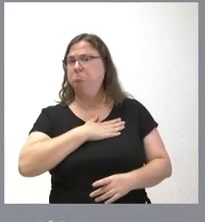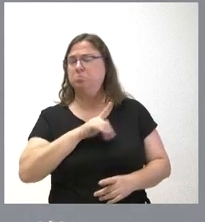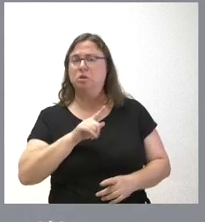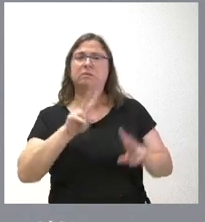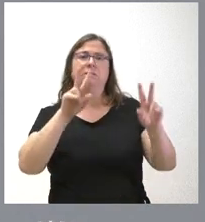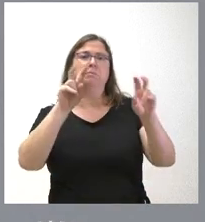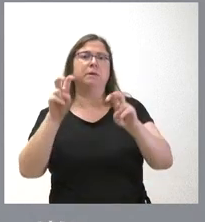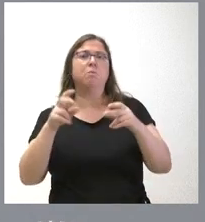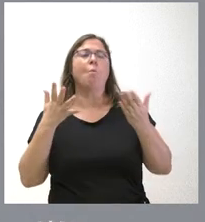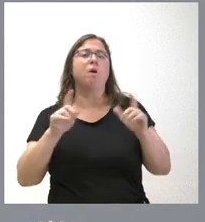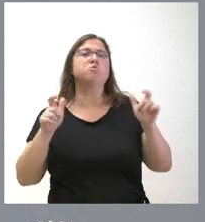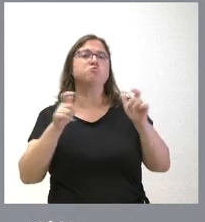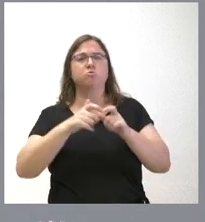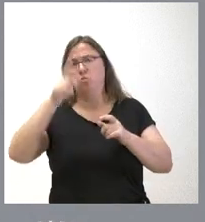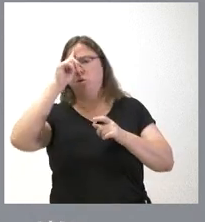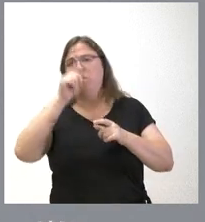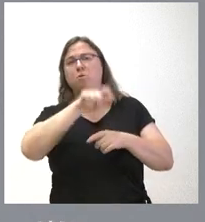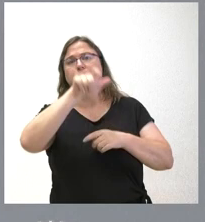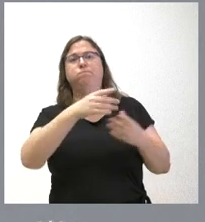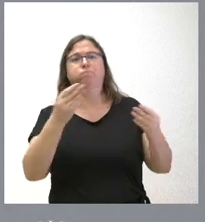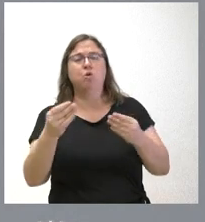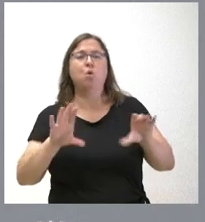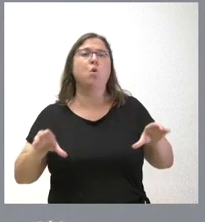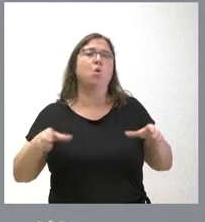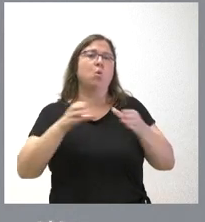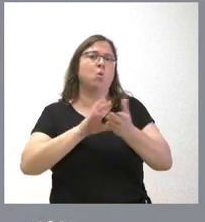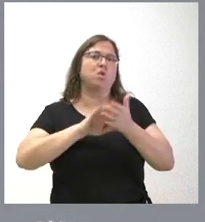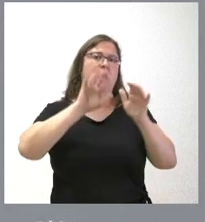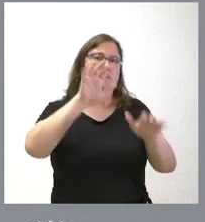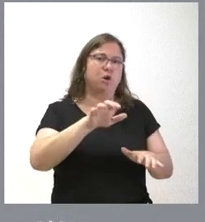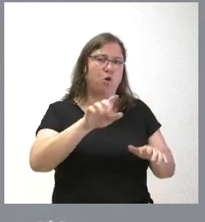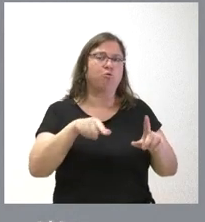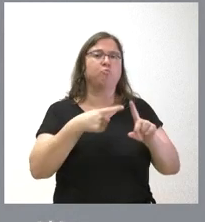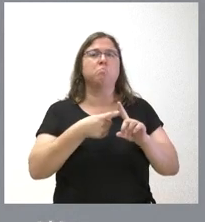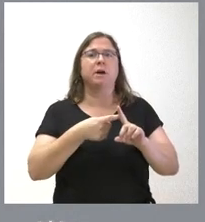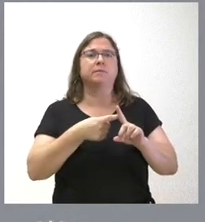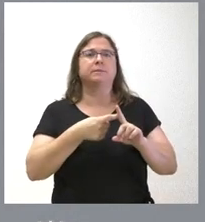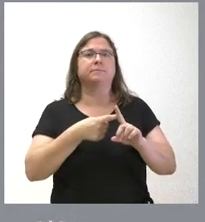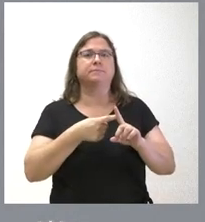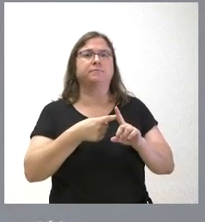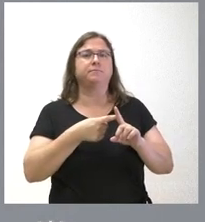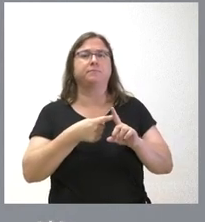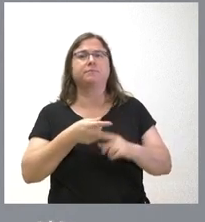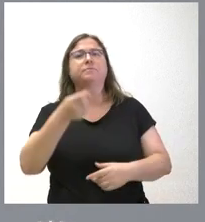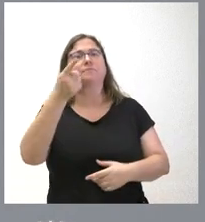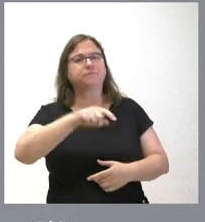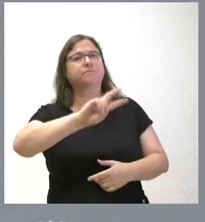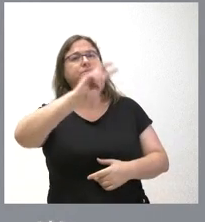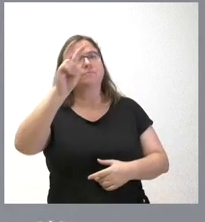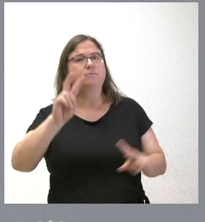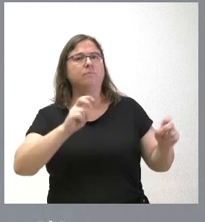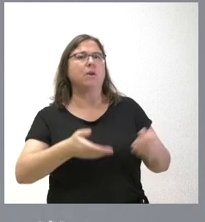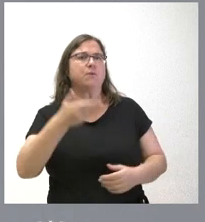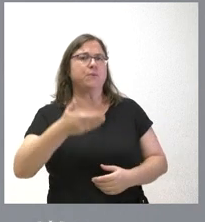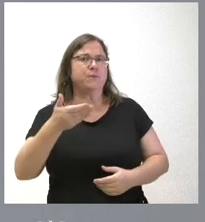de la reunión porque somos varias partes la junta de que es una parte y quizá también hay otros asuntos muy importantes para